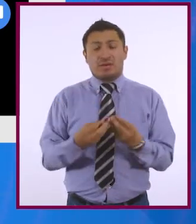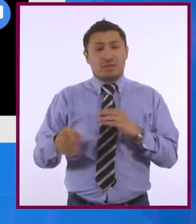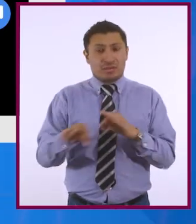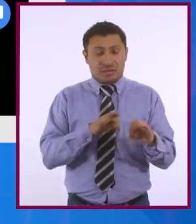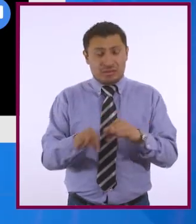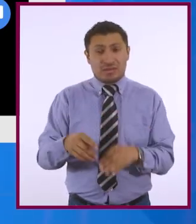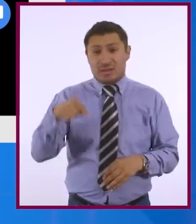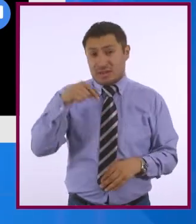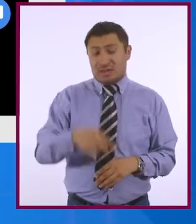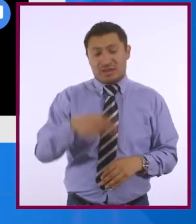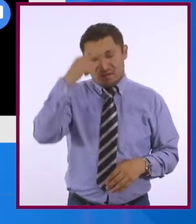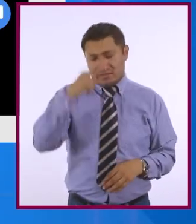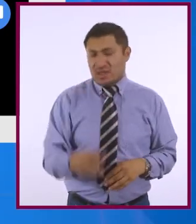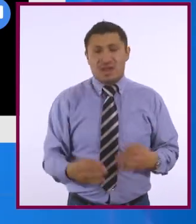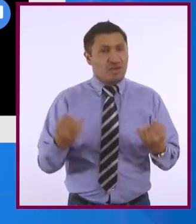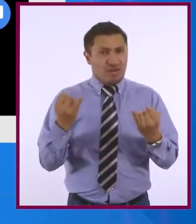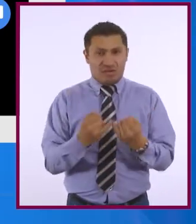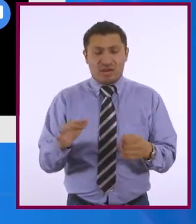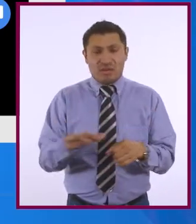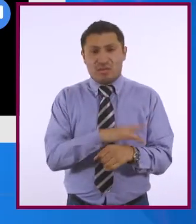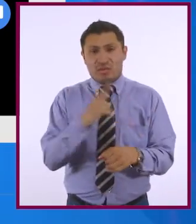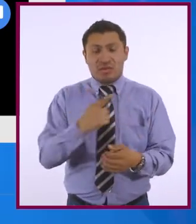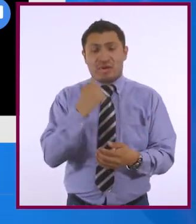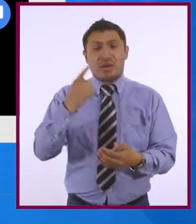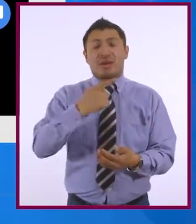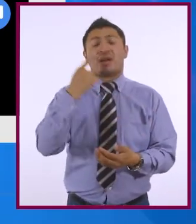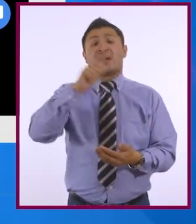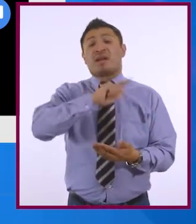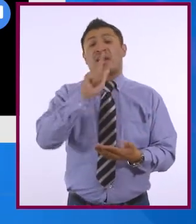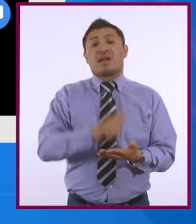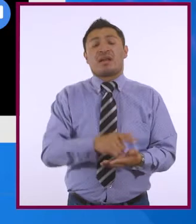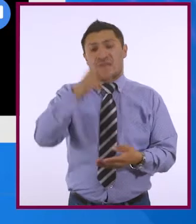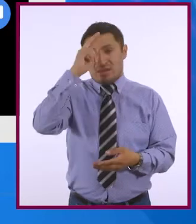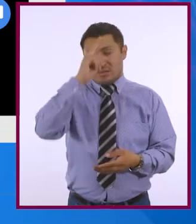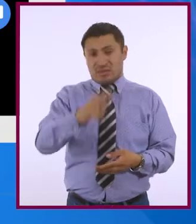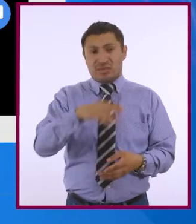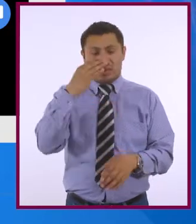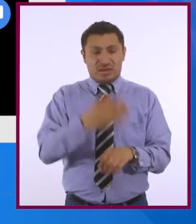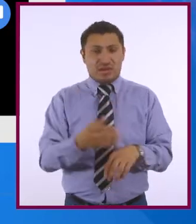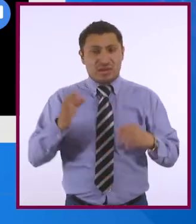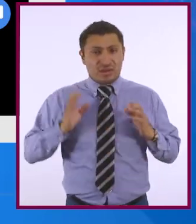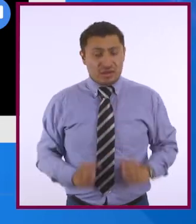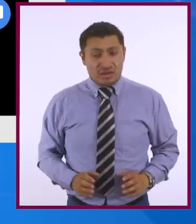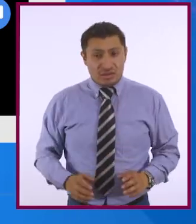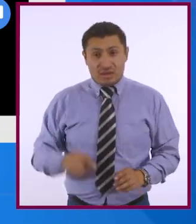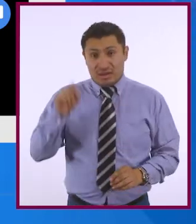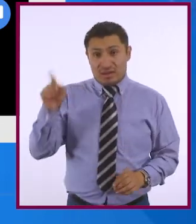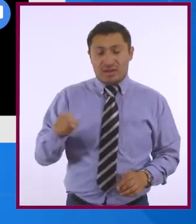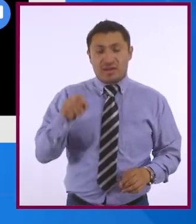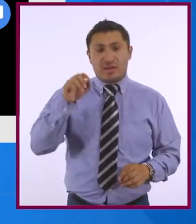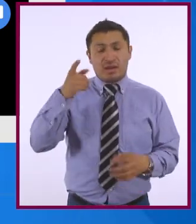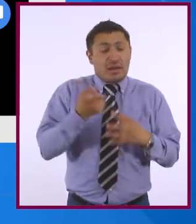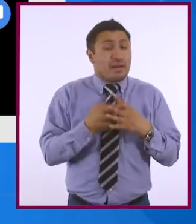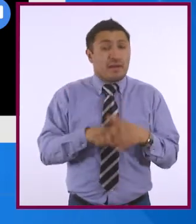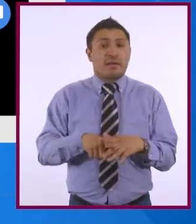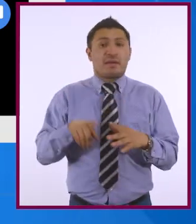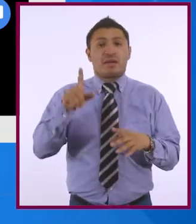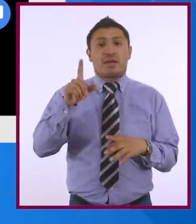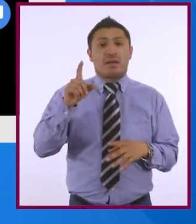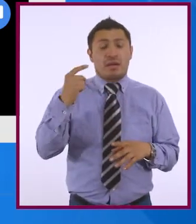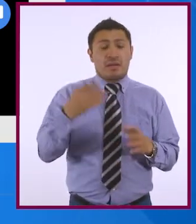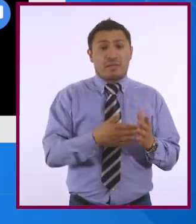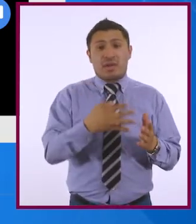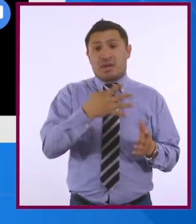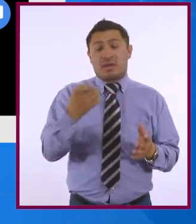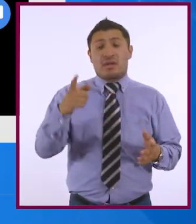Embajada de Suecia aquí en México, porque la ley de prohibición contra el castigo corporal para Suecia entró en vigor en el